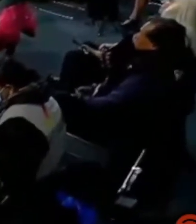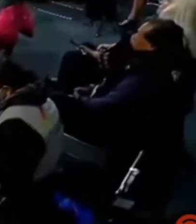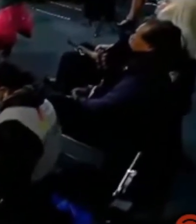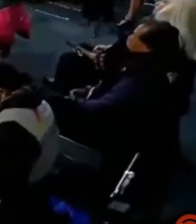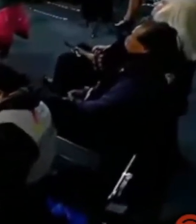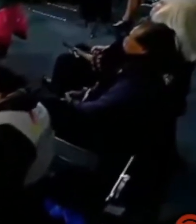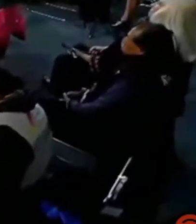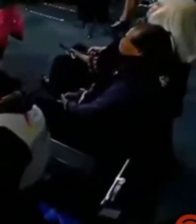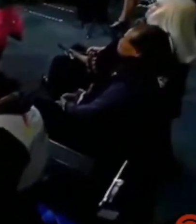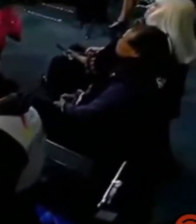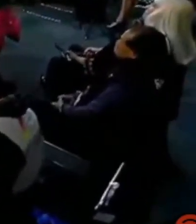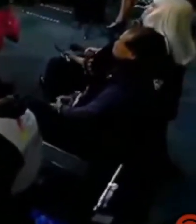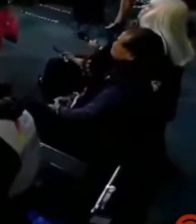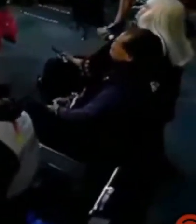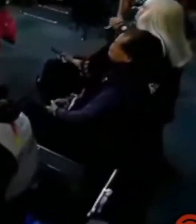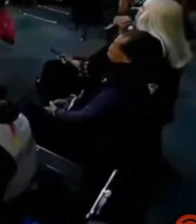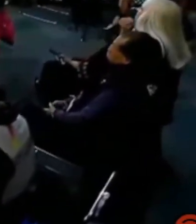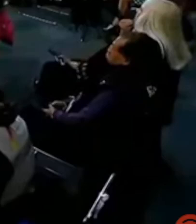Y